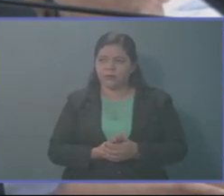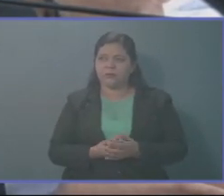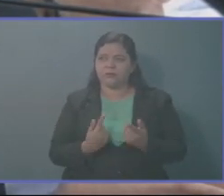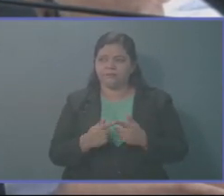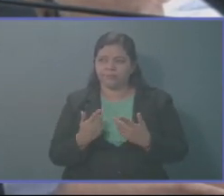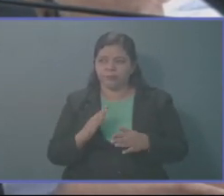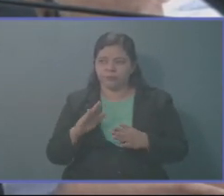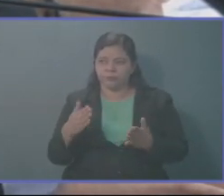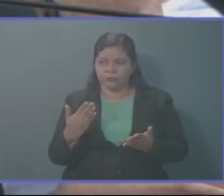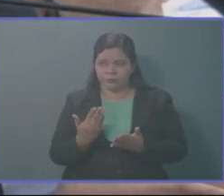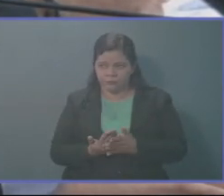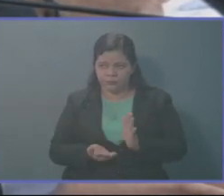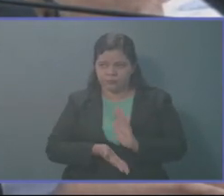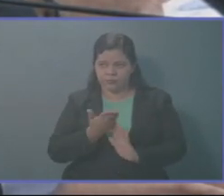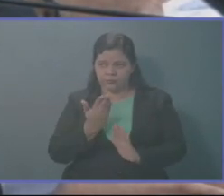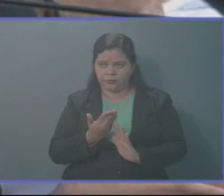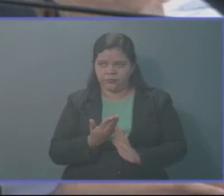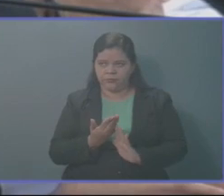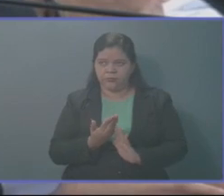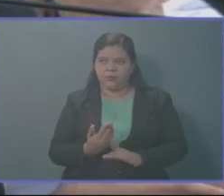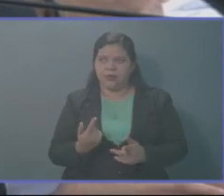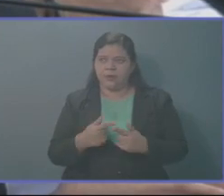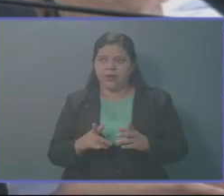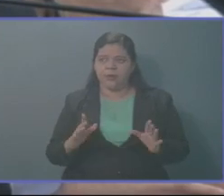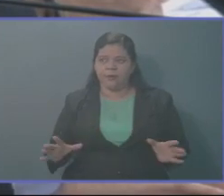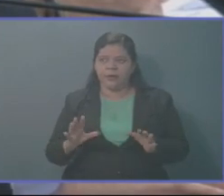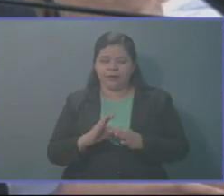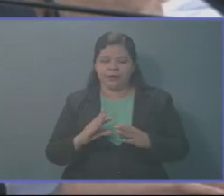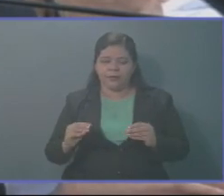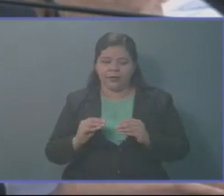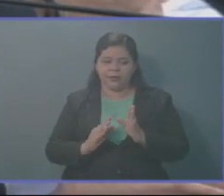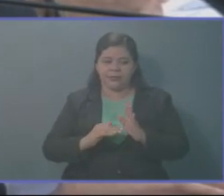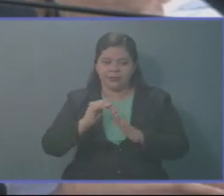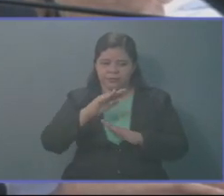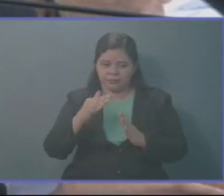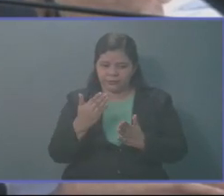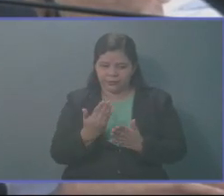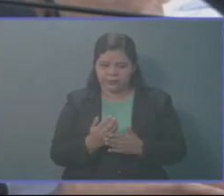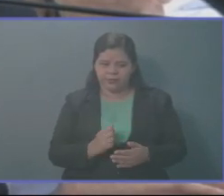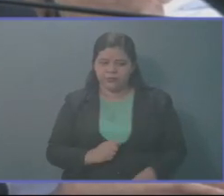bebidas. Miren, las empresas distribuidoras de cerveza, más cerveza han vendido que nunca.